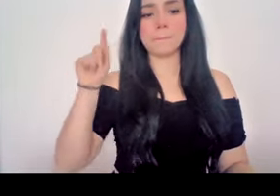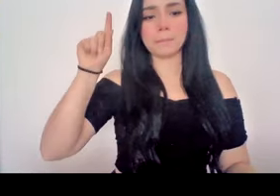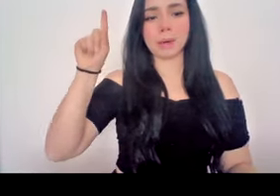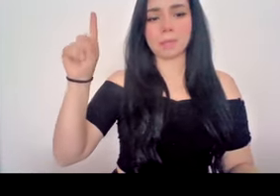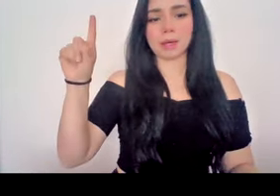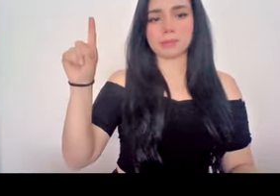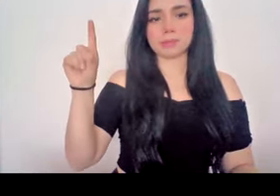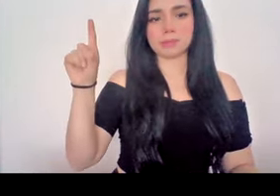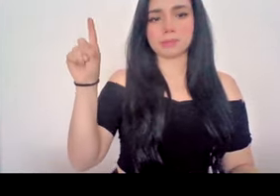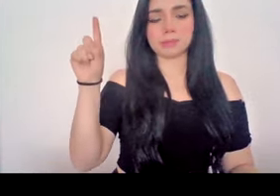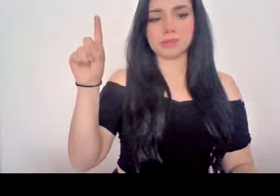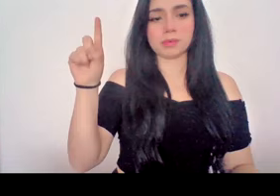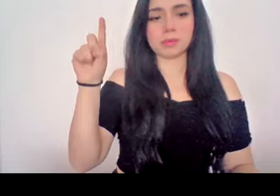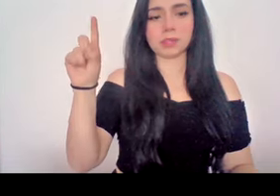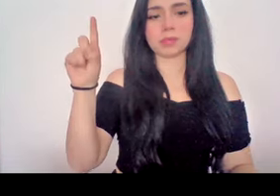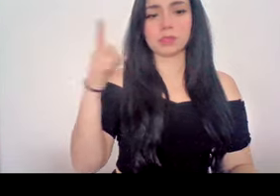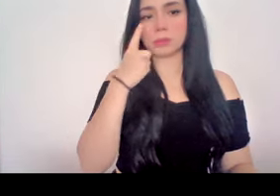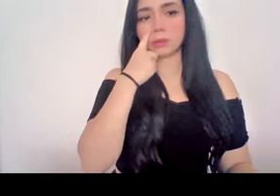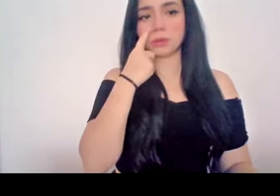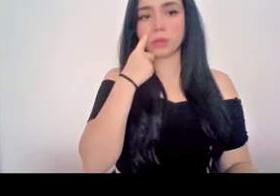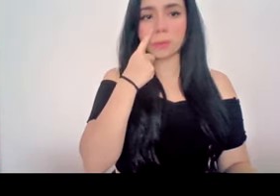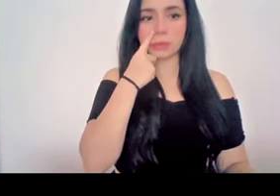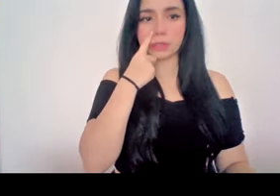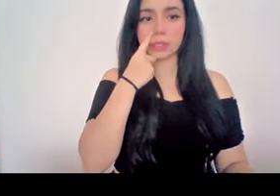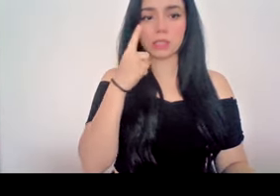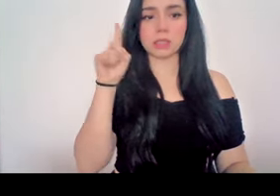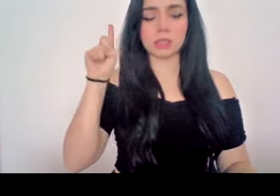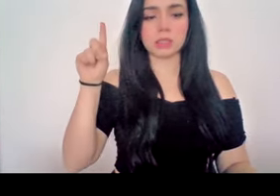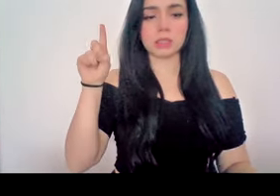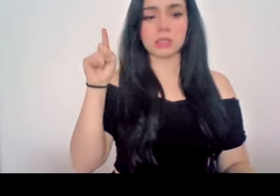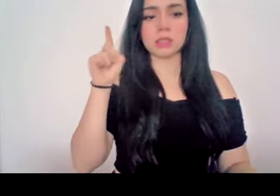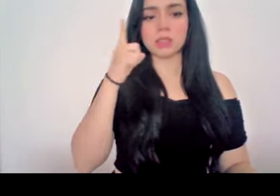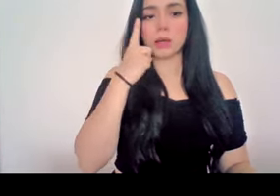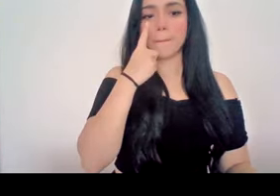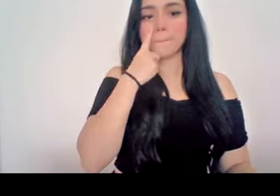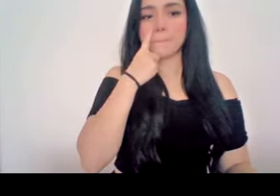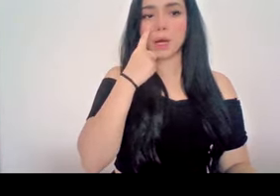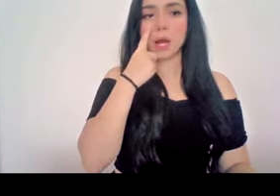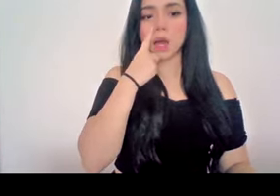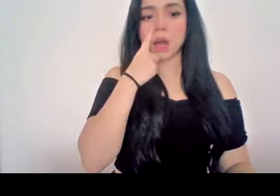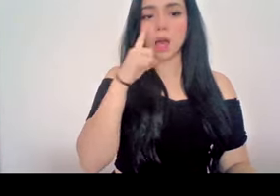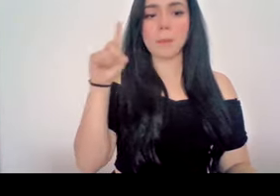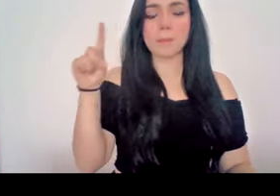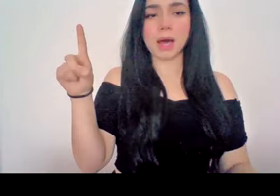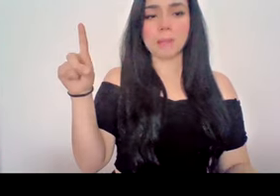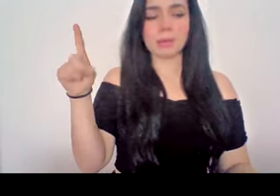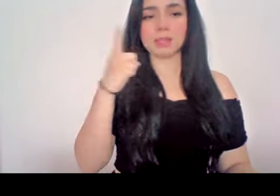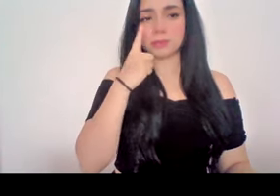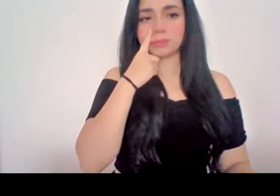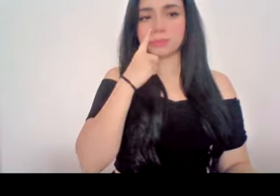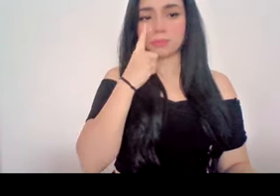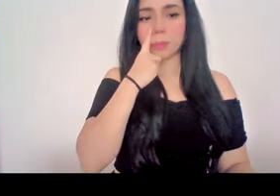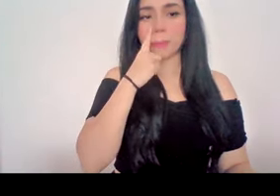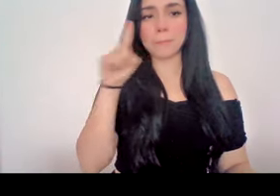vamos con papá. Miren, nos tocamos aquí la nariz. Ma,